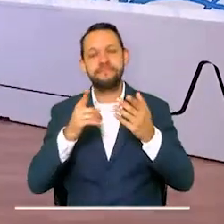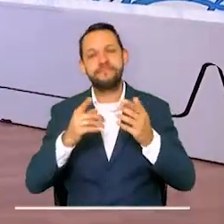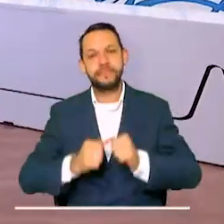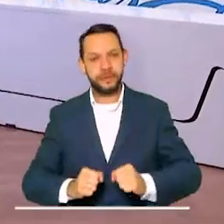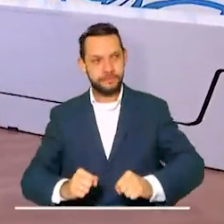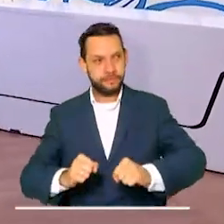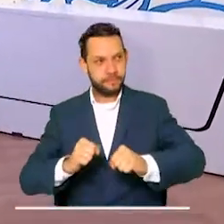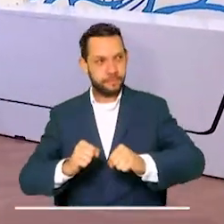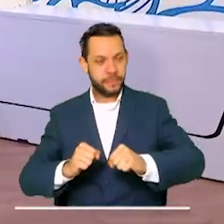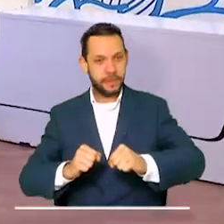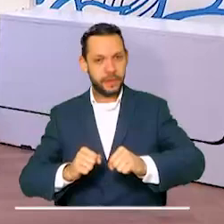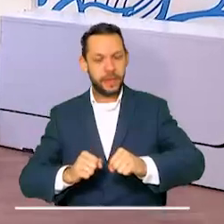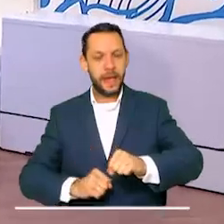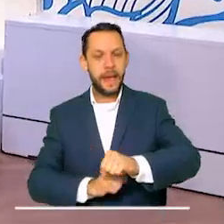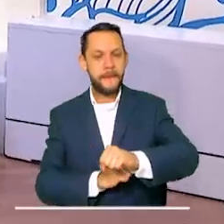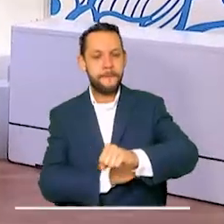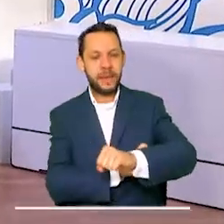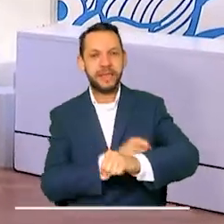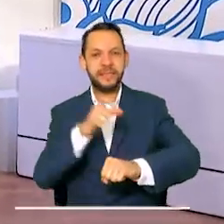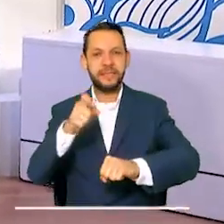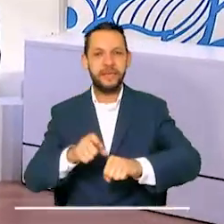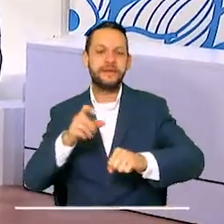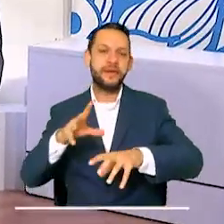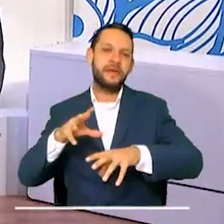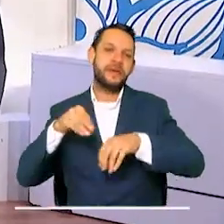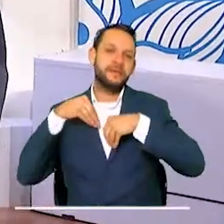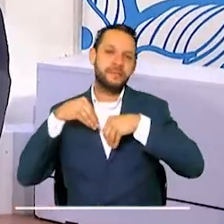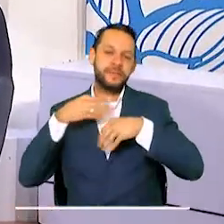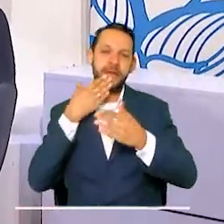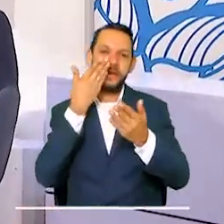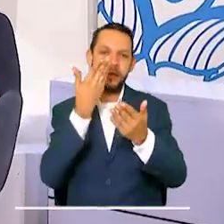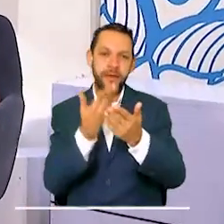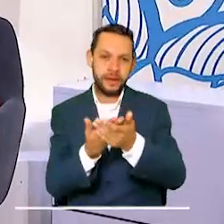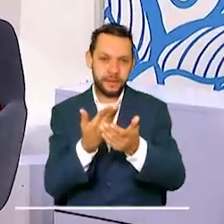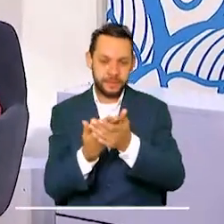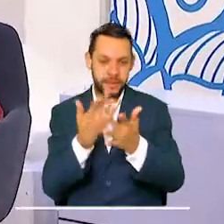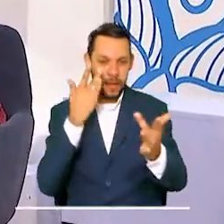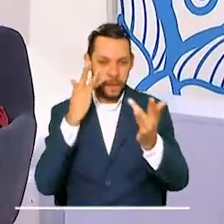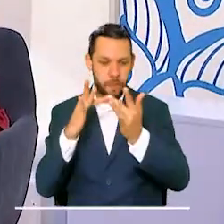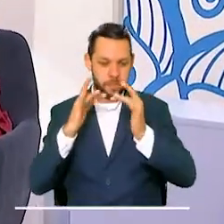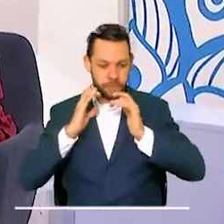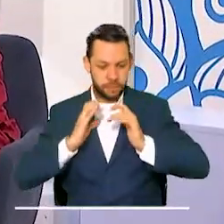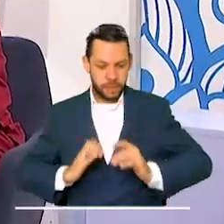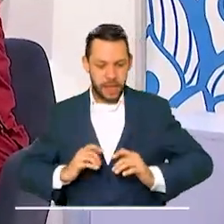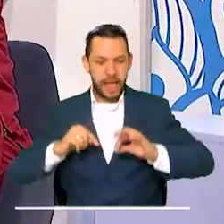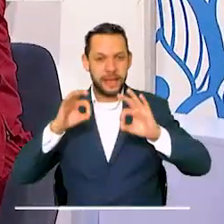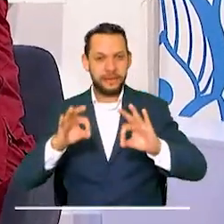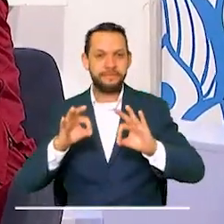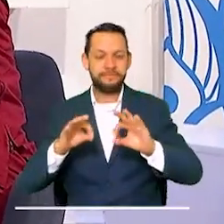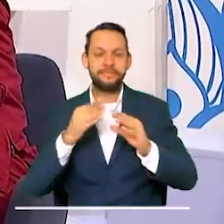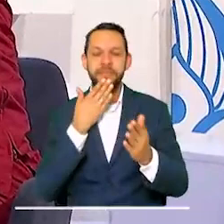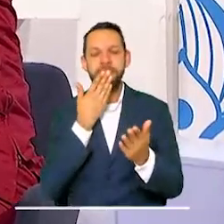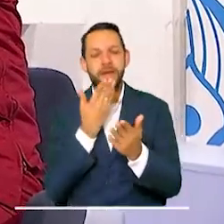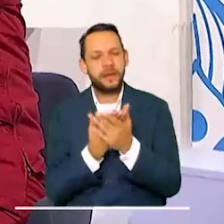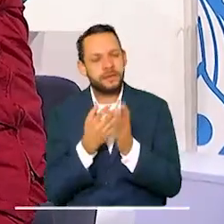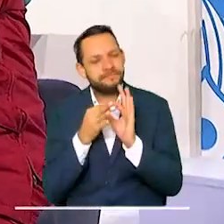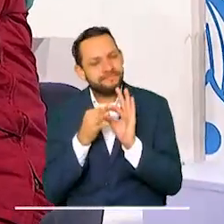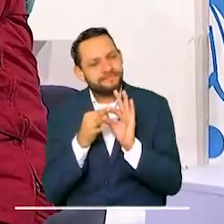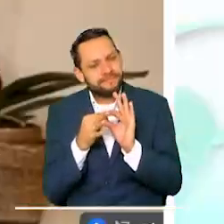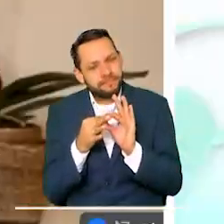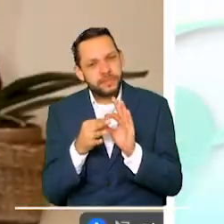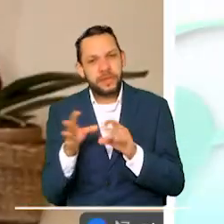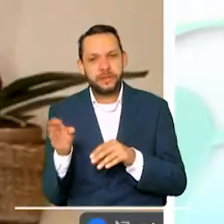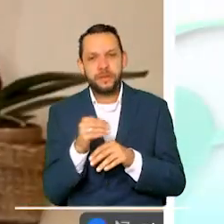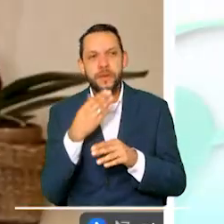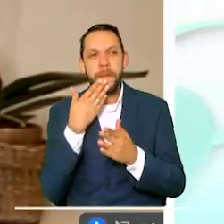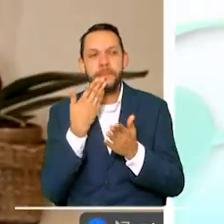Resistir o aceptar. Muchísimas gracias desde Conexión Vital, de Dr. Rojas. Muchas bendiciones. Gracias,